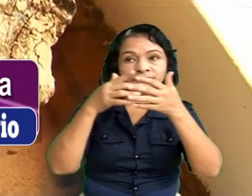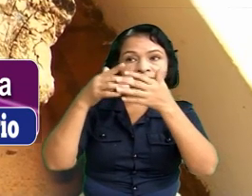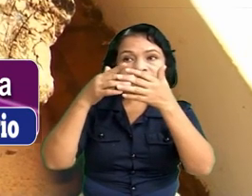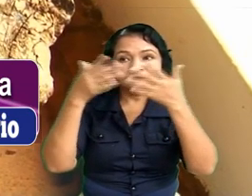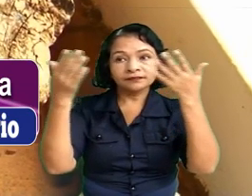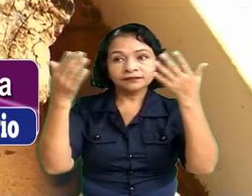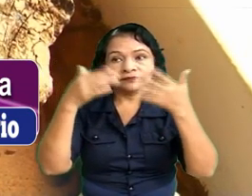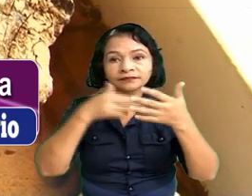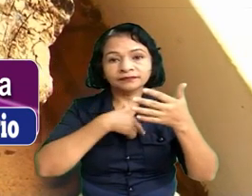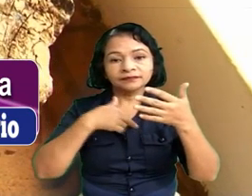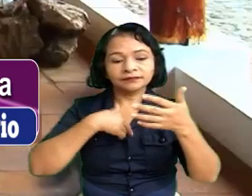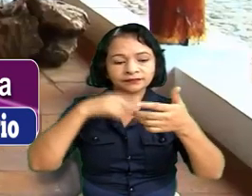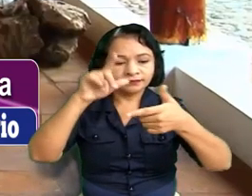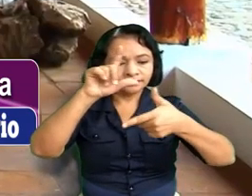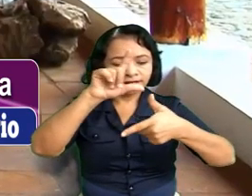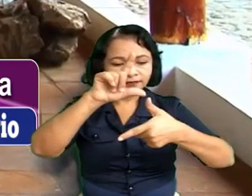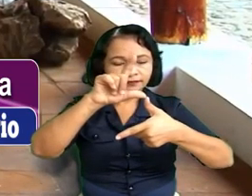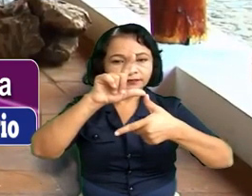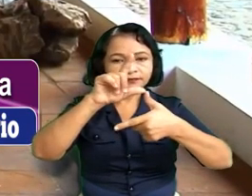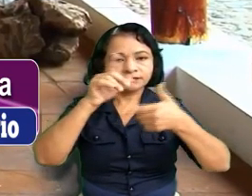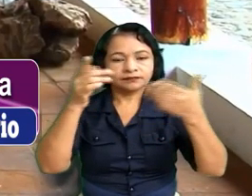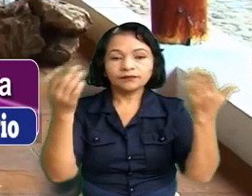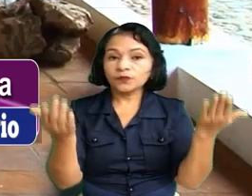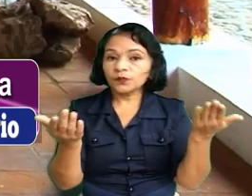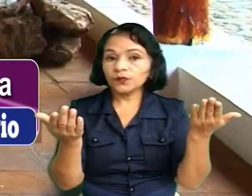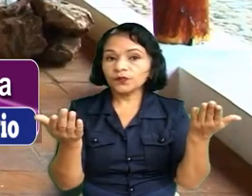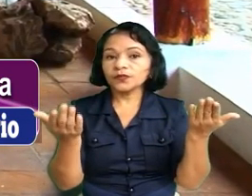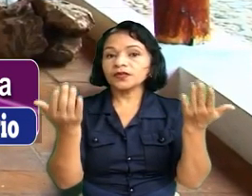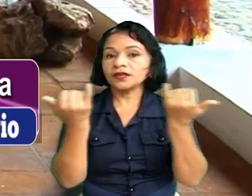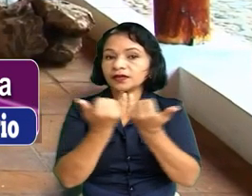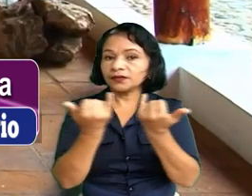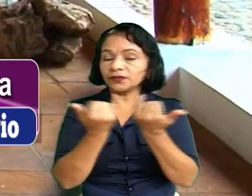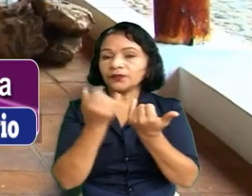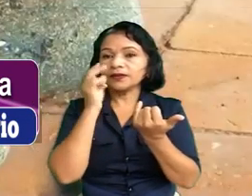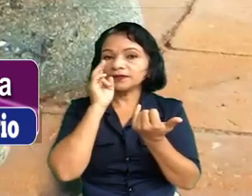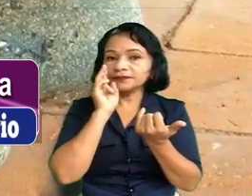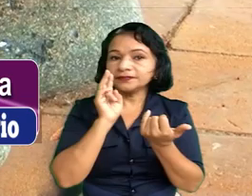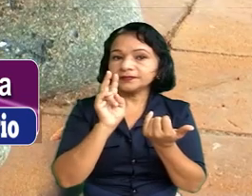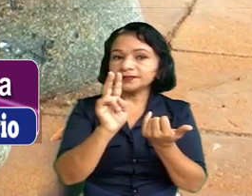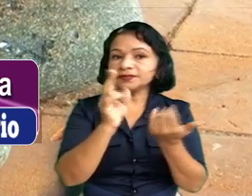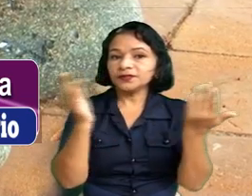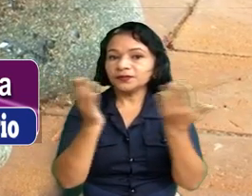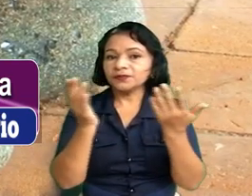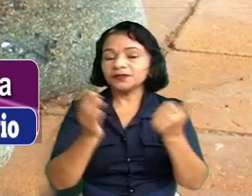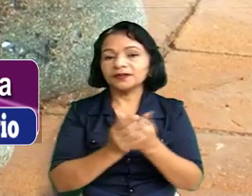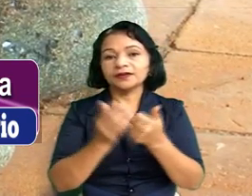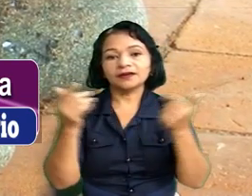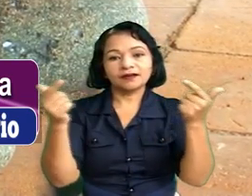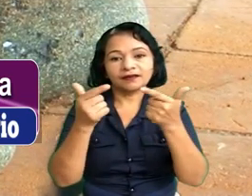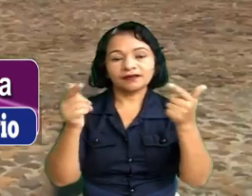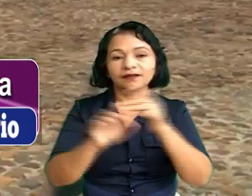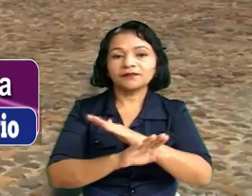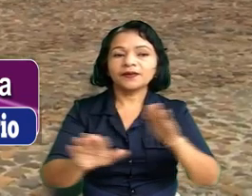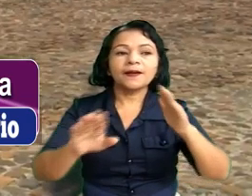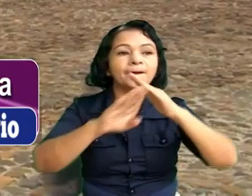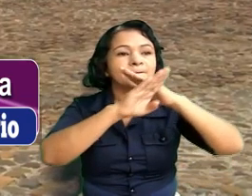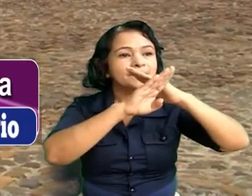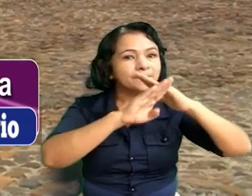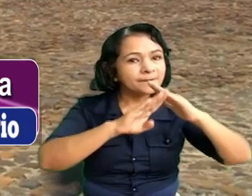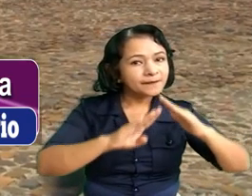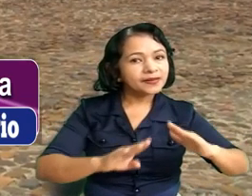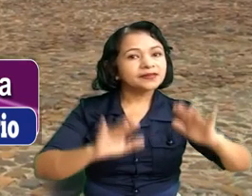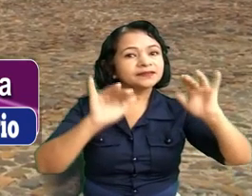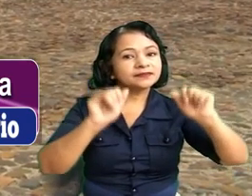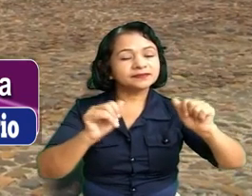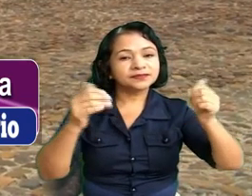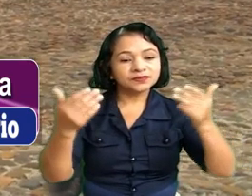norteamericano en Latinoamérica. También esa cosmovisión, ¿no? De bueno, vamos a terminar la guerra, vamos a la paz y el establecimiento de